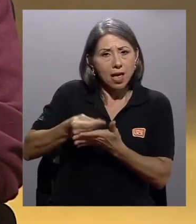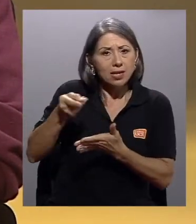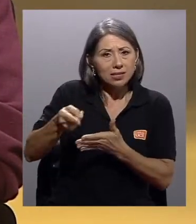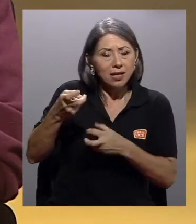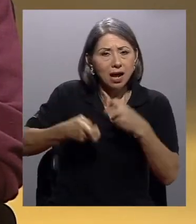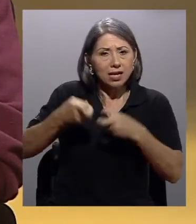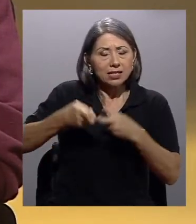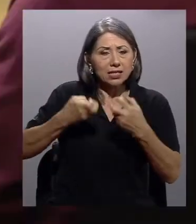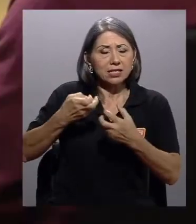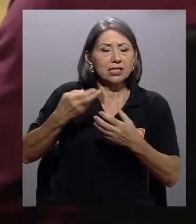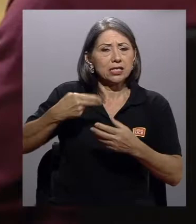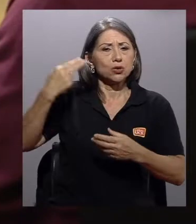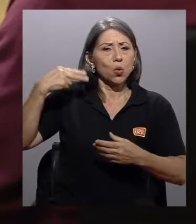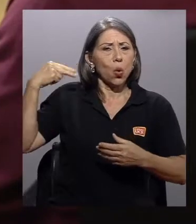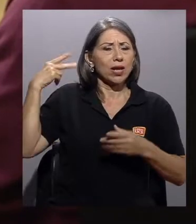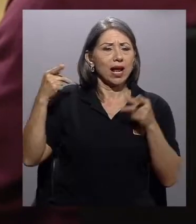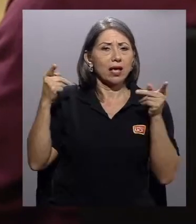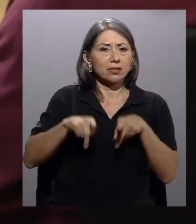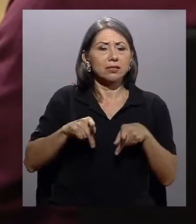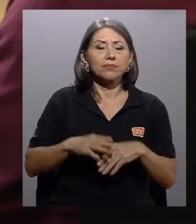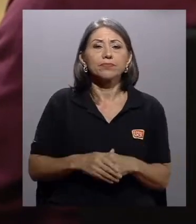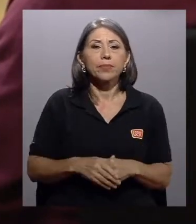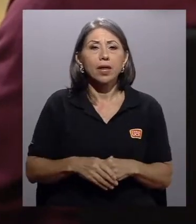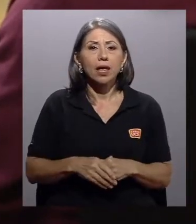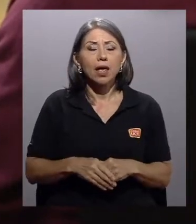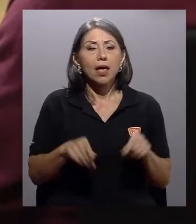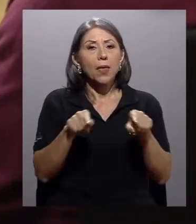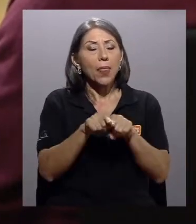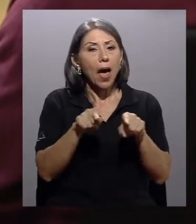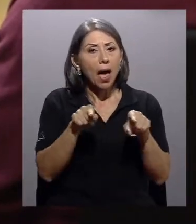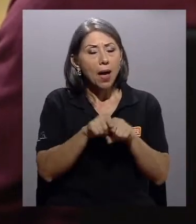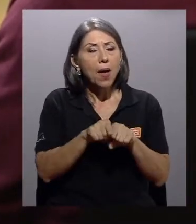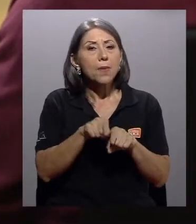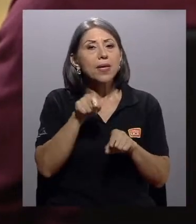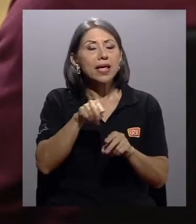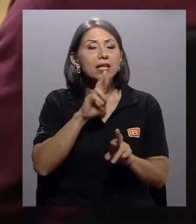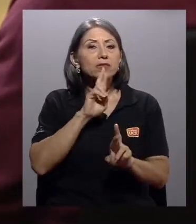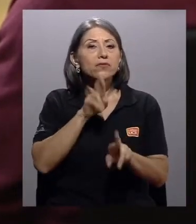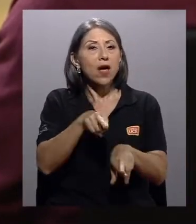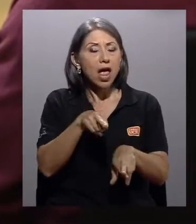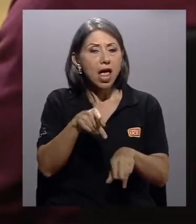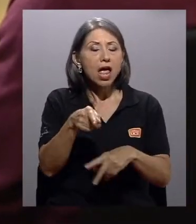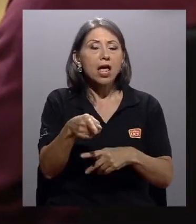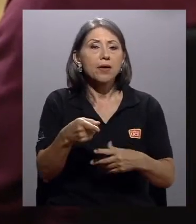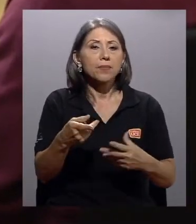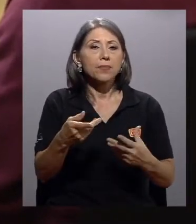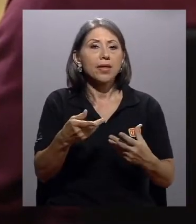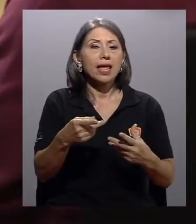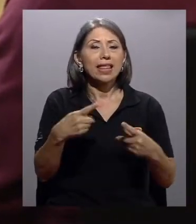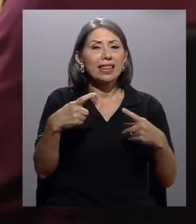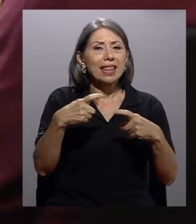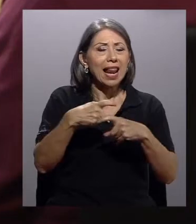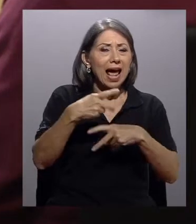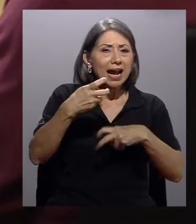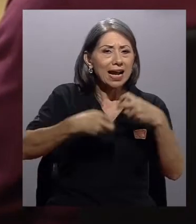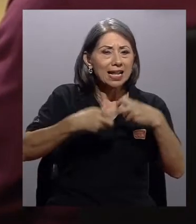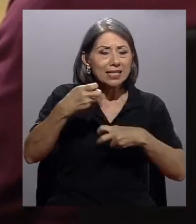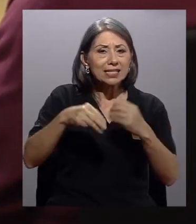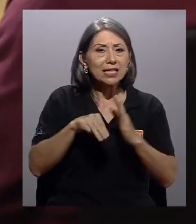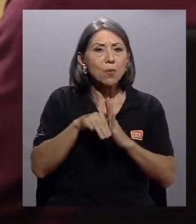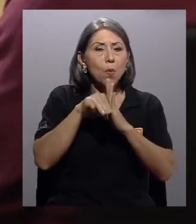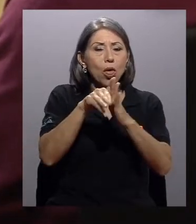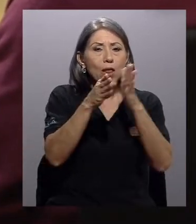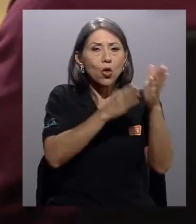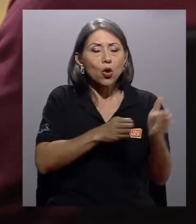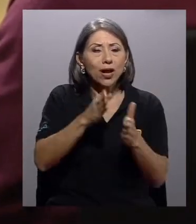por un lado, y por otro lado también es resultante de la crisis